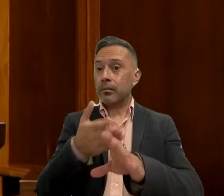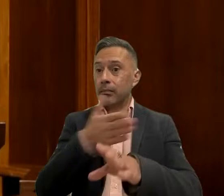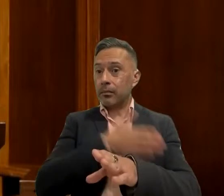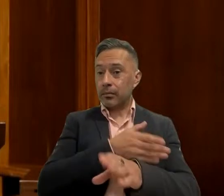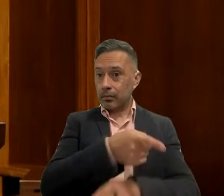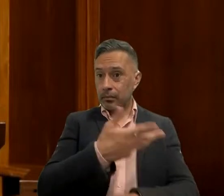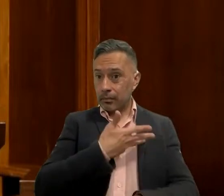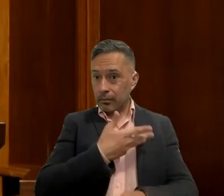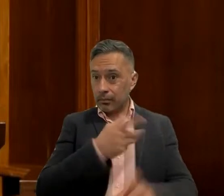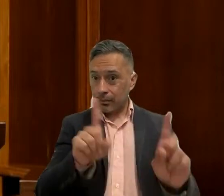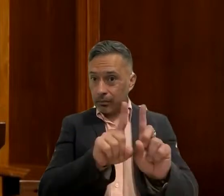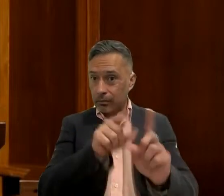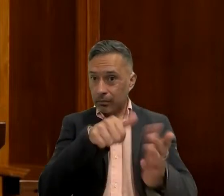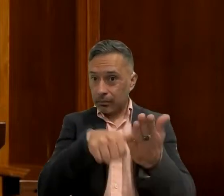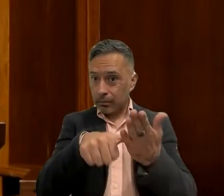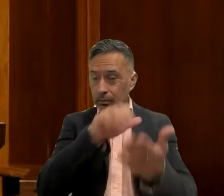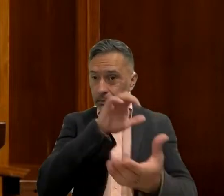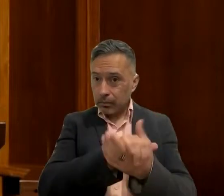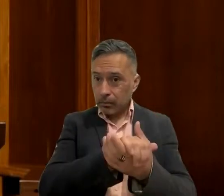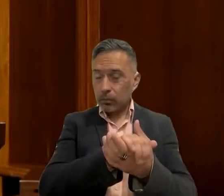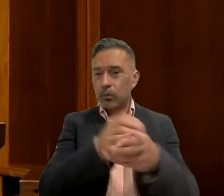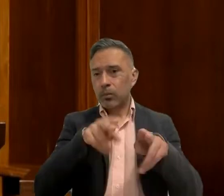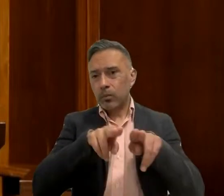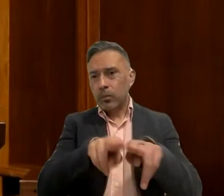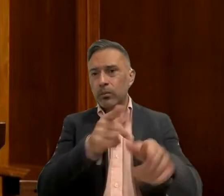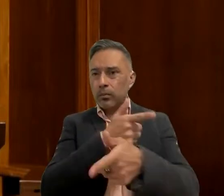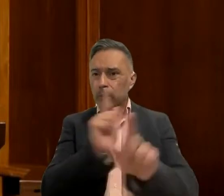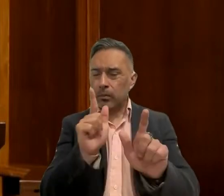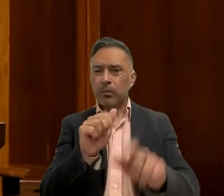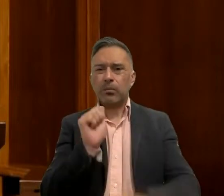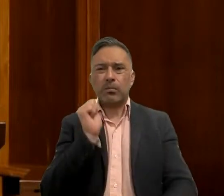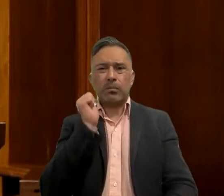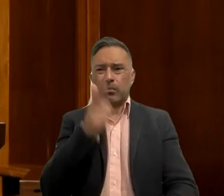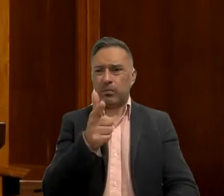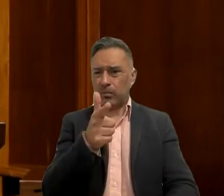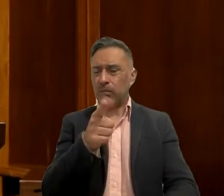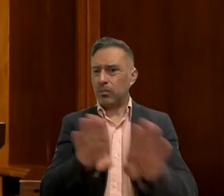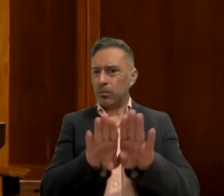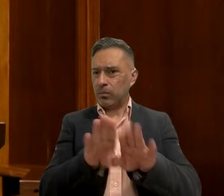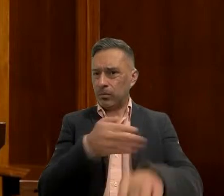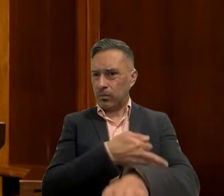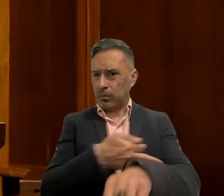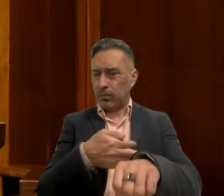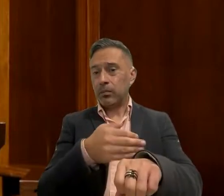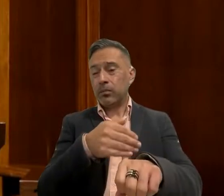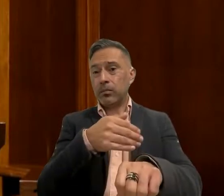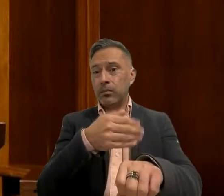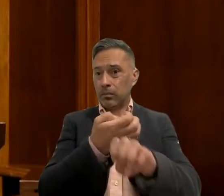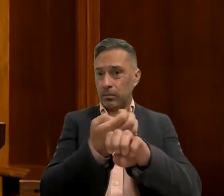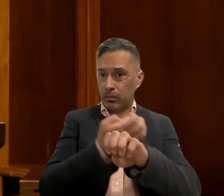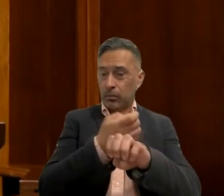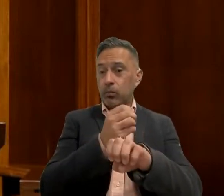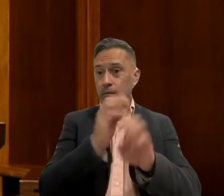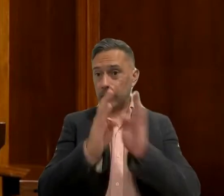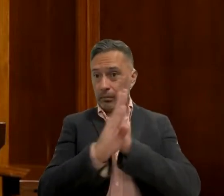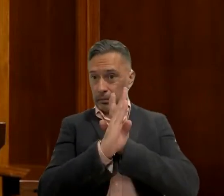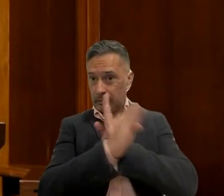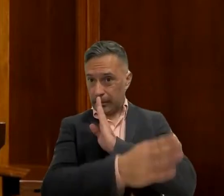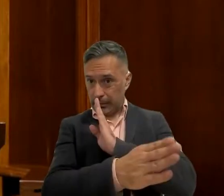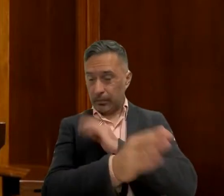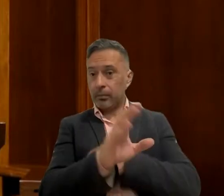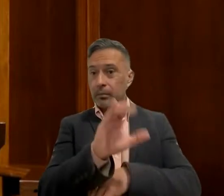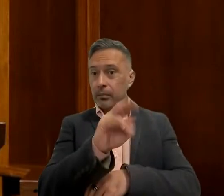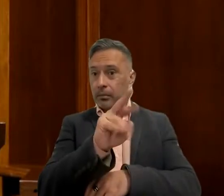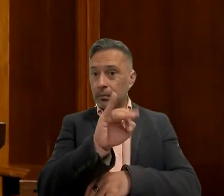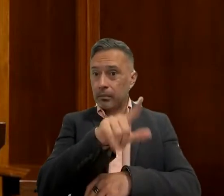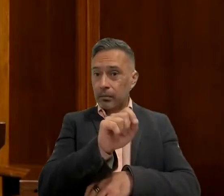matrimonio, concubinato o unión de hecho o de parentesco por consanguinidad o civil, en línea recta, sin limitación de grado